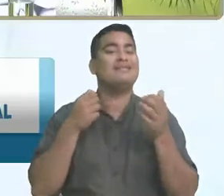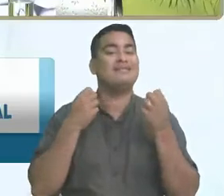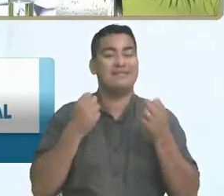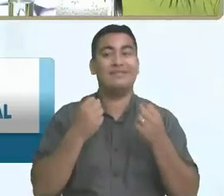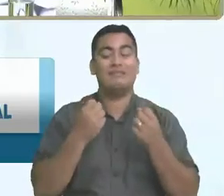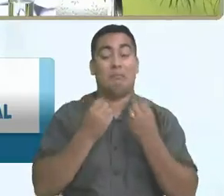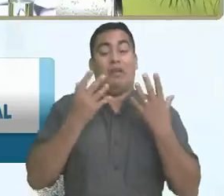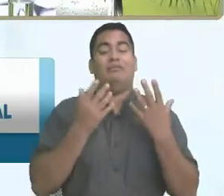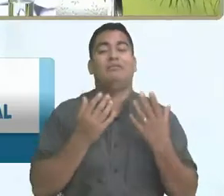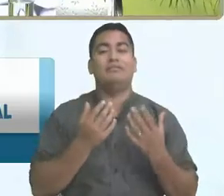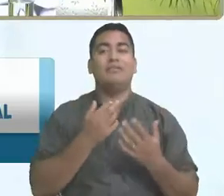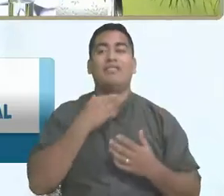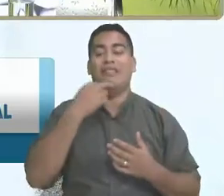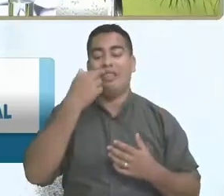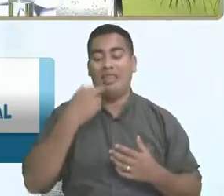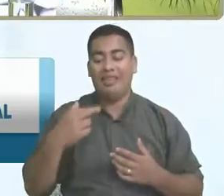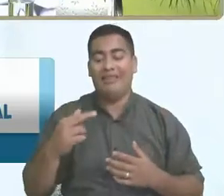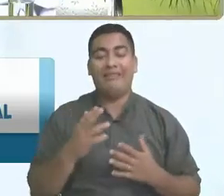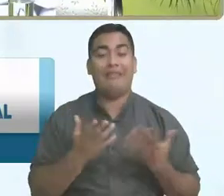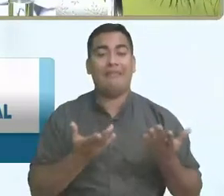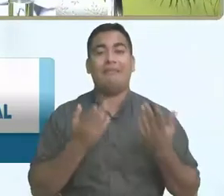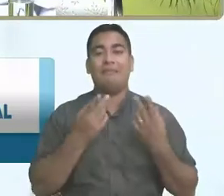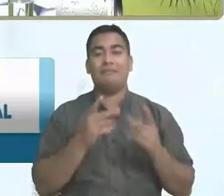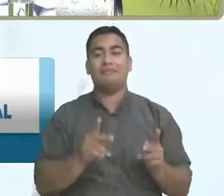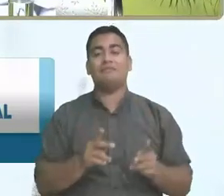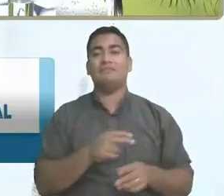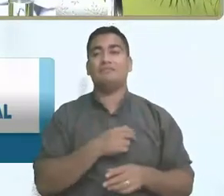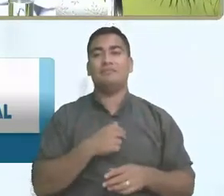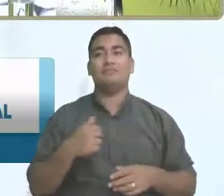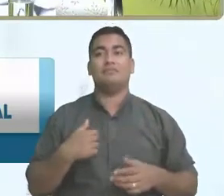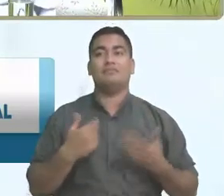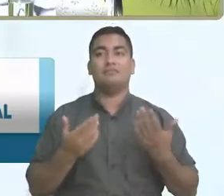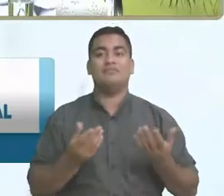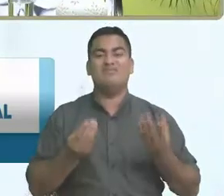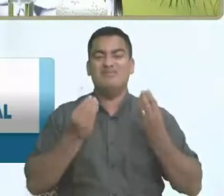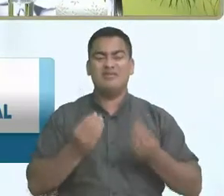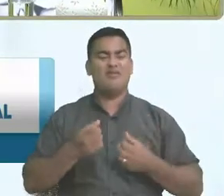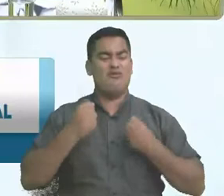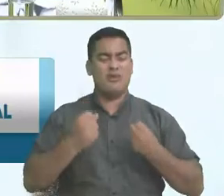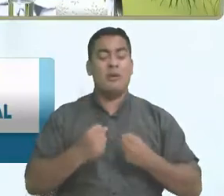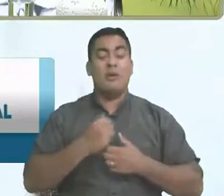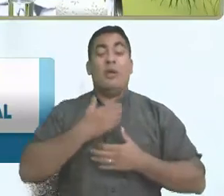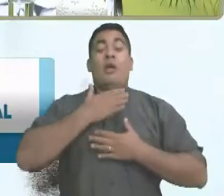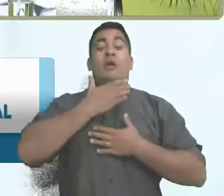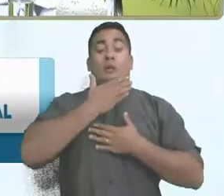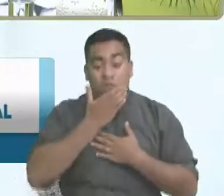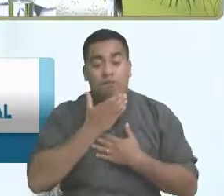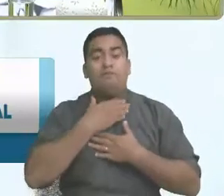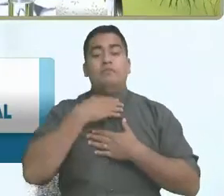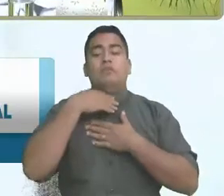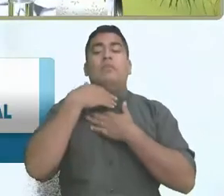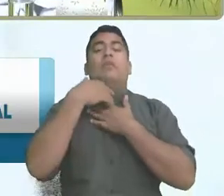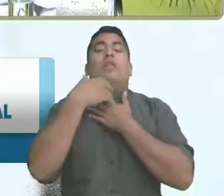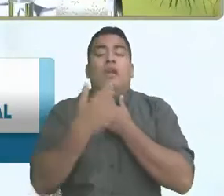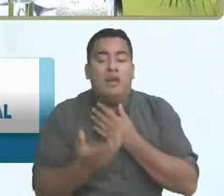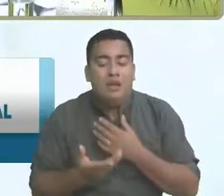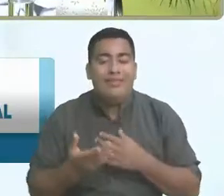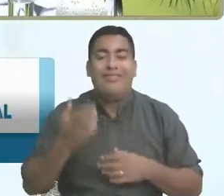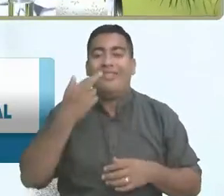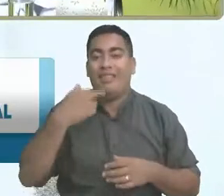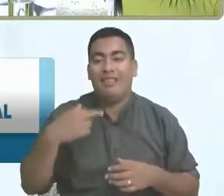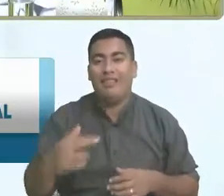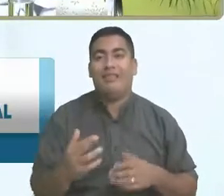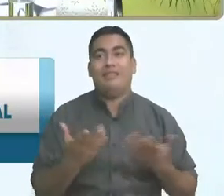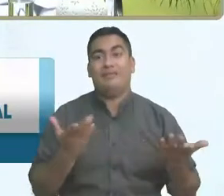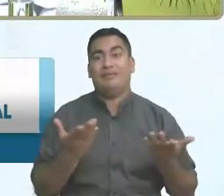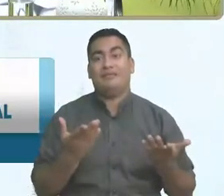torrente digestivo, de la parte. Entonces, ¿qué es lo que pasa? Que cuando hacen demasiada fuerza para toser los niños, empiezan a